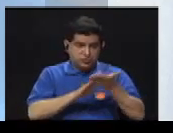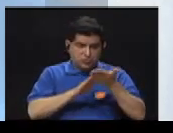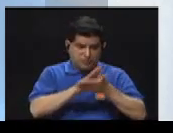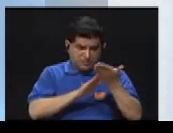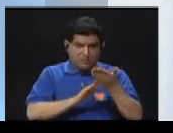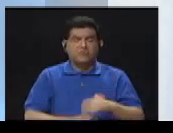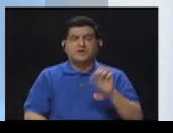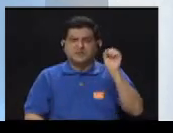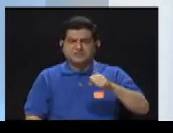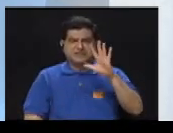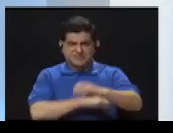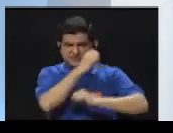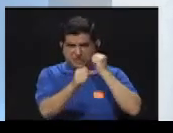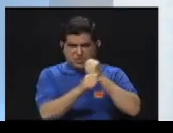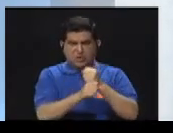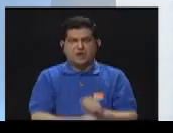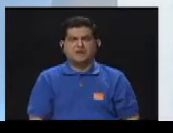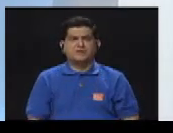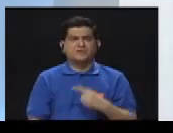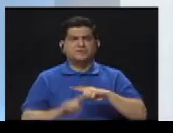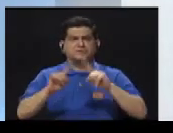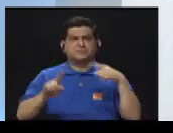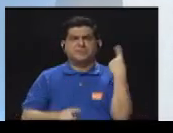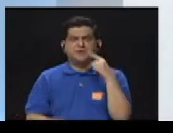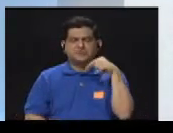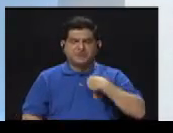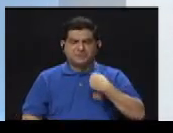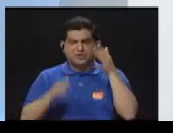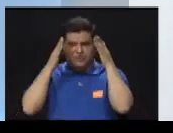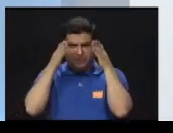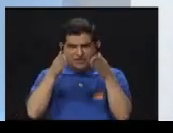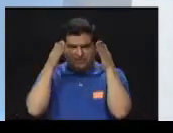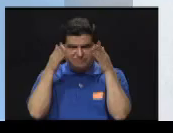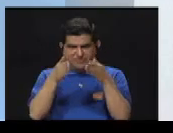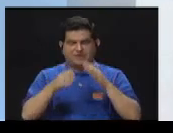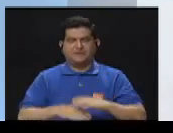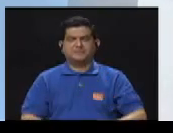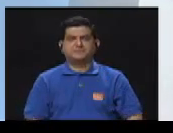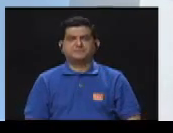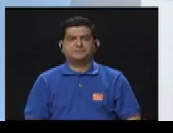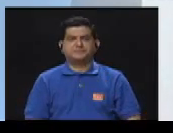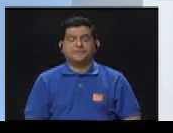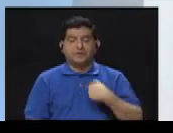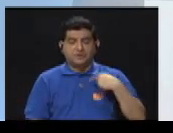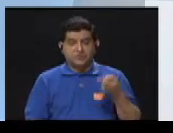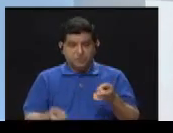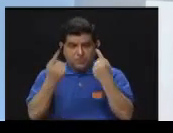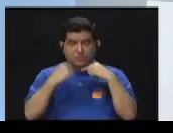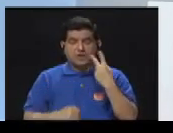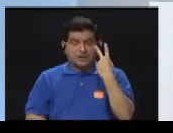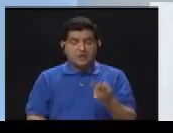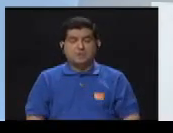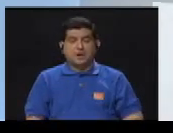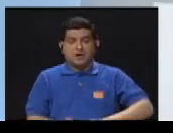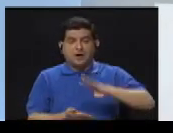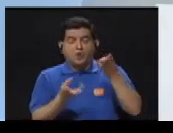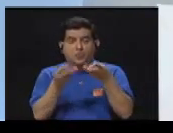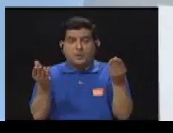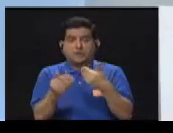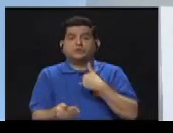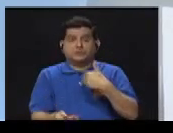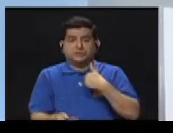fui hace 5 años, es como que siempre estuve pendiente de eso. Y vi, me di cuenta de lo que es el incremento